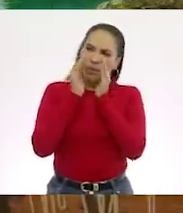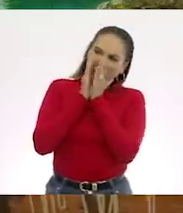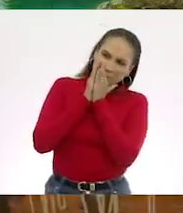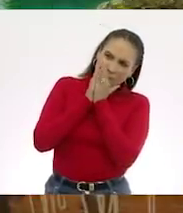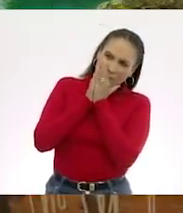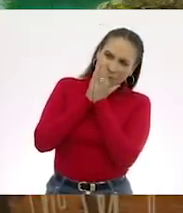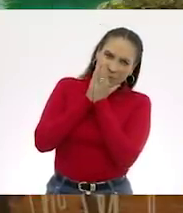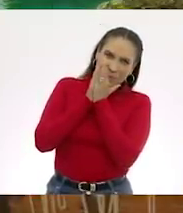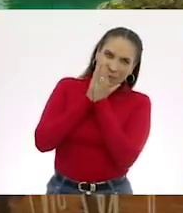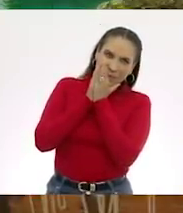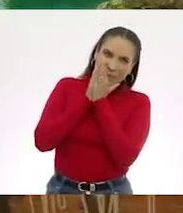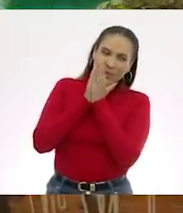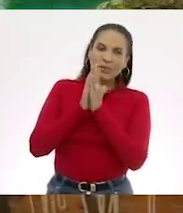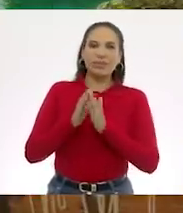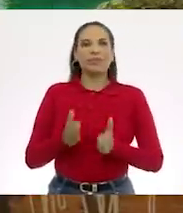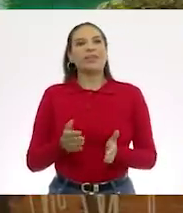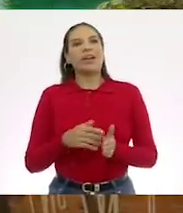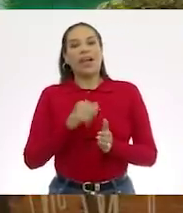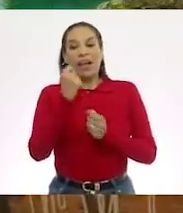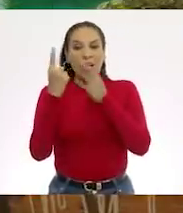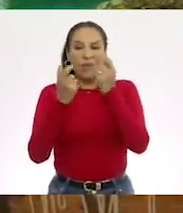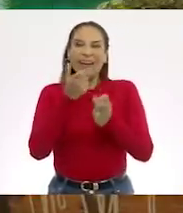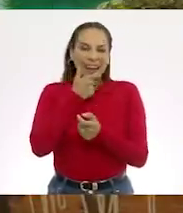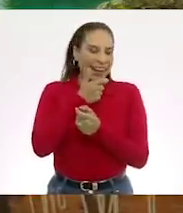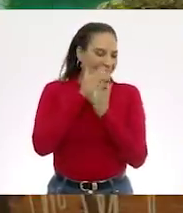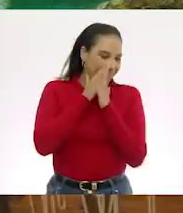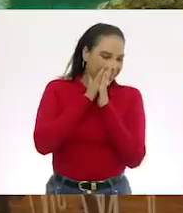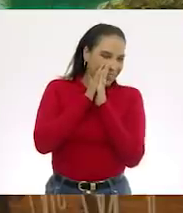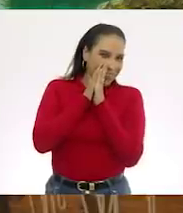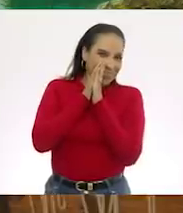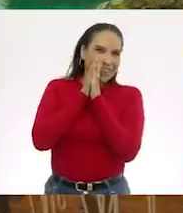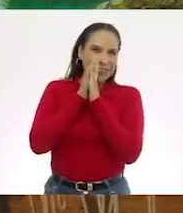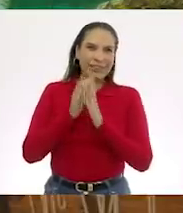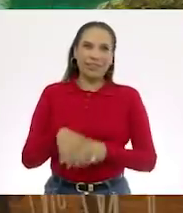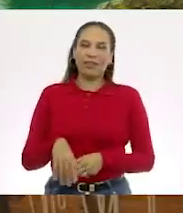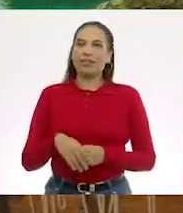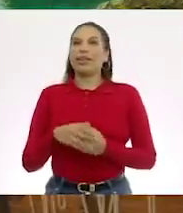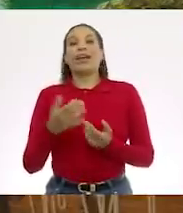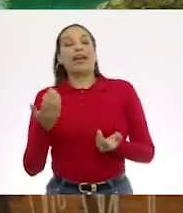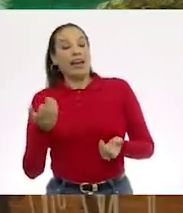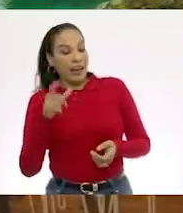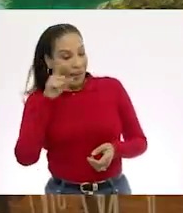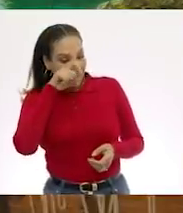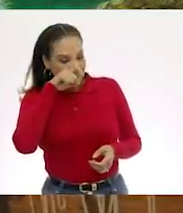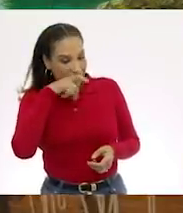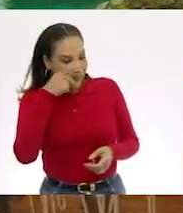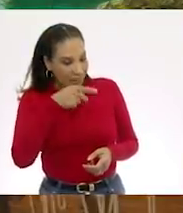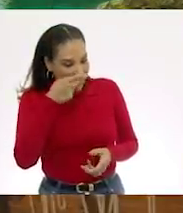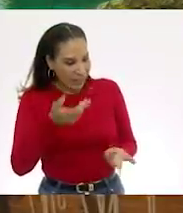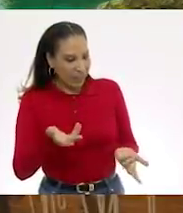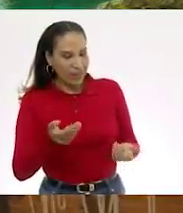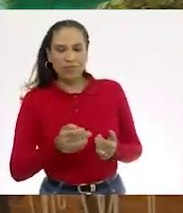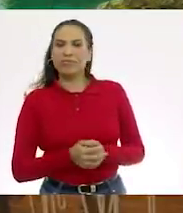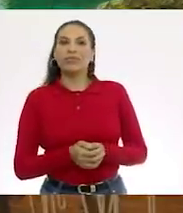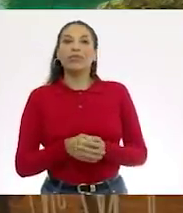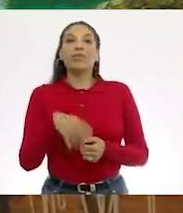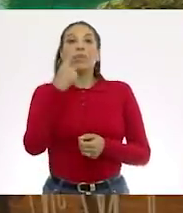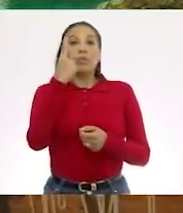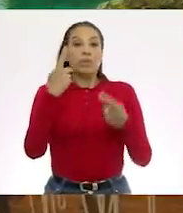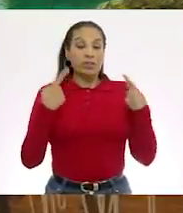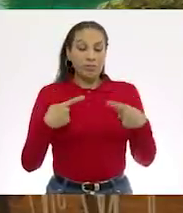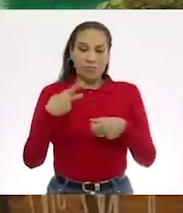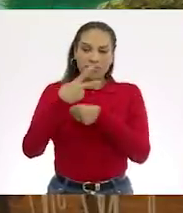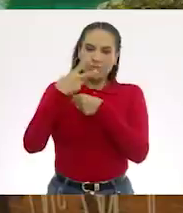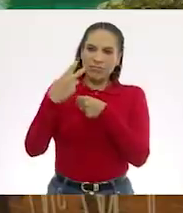cosas. Incluso algunos se reían. ¡Ah! ¡Oh, no! Una de las